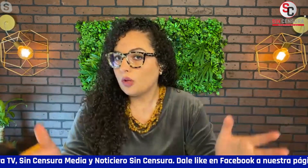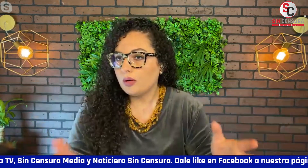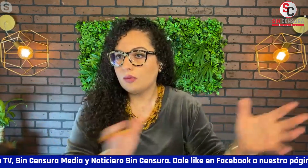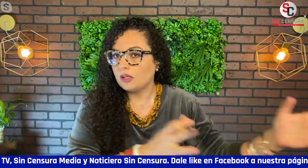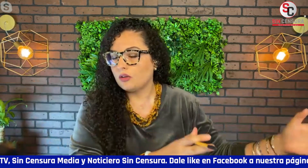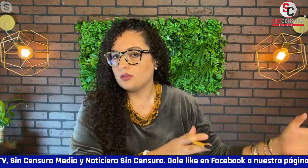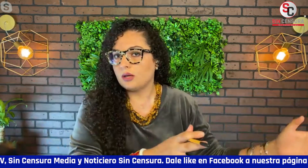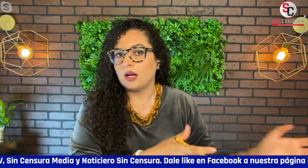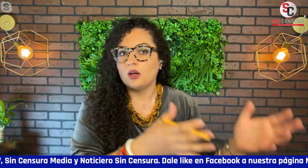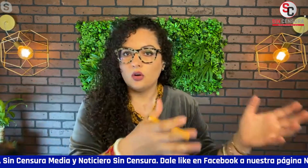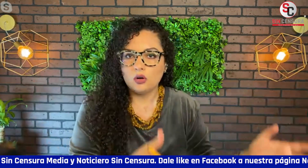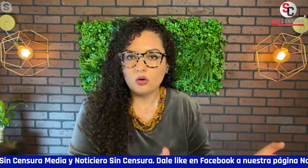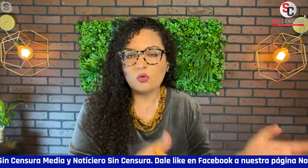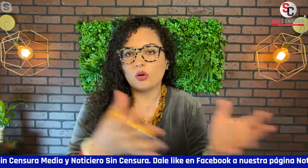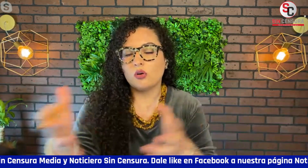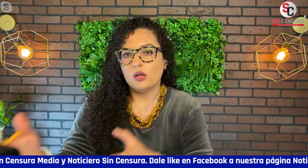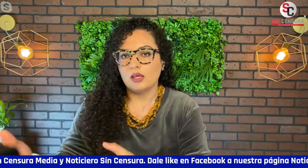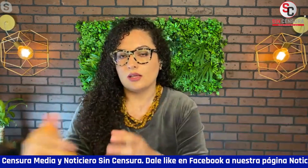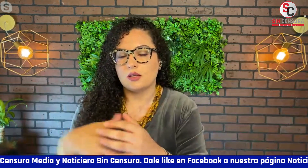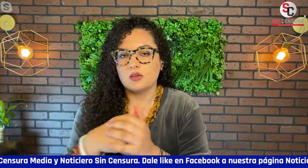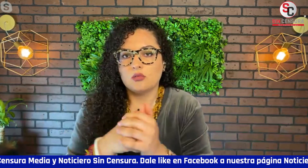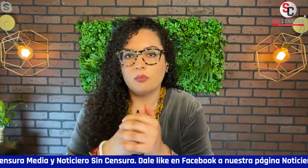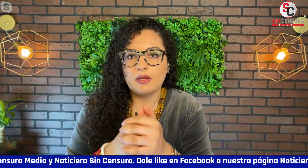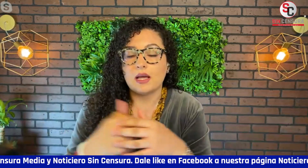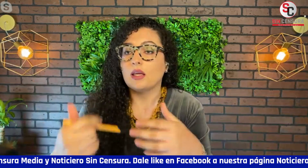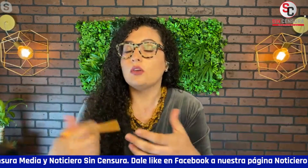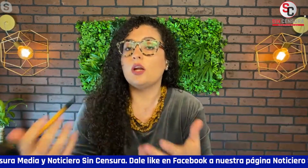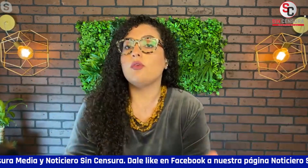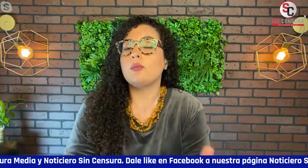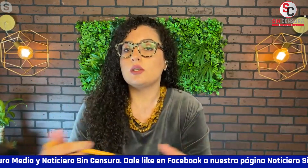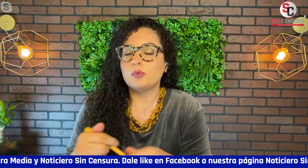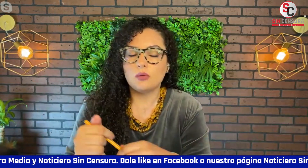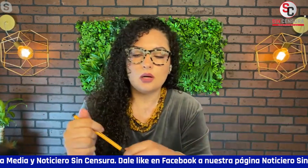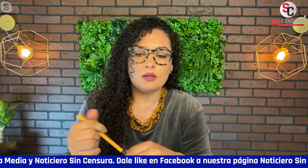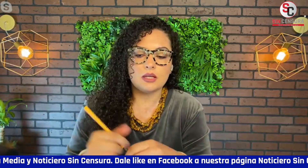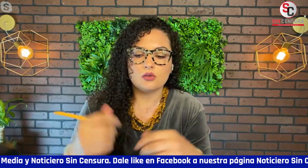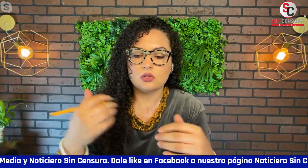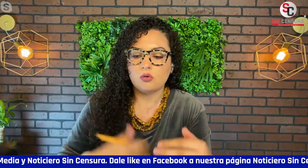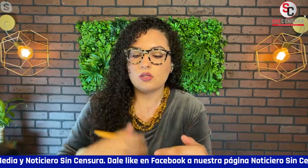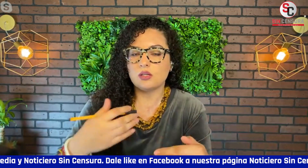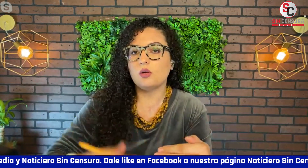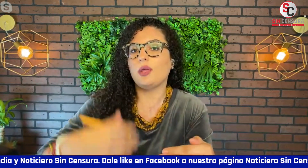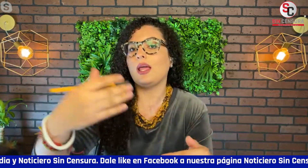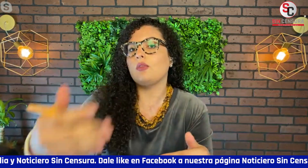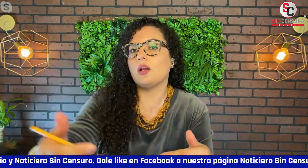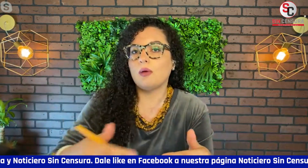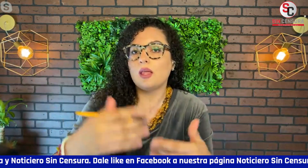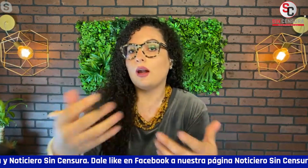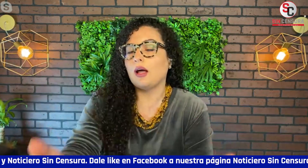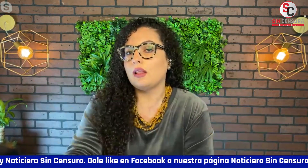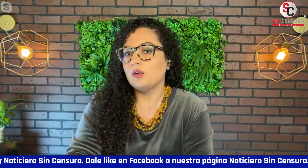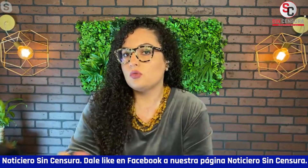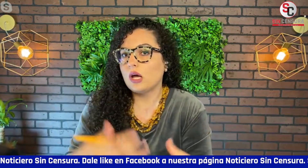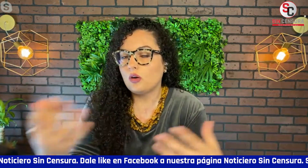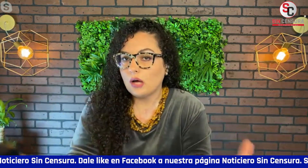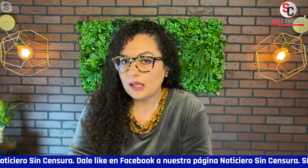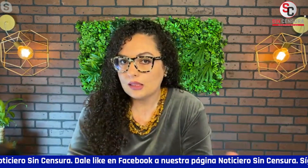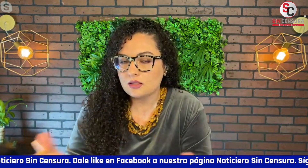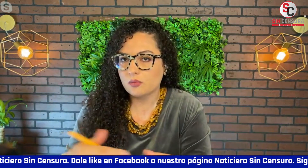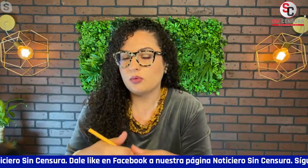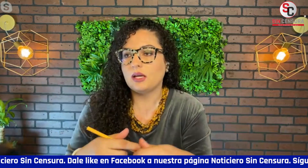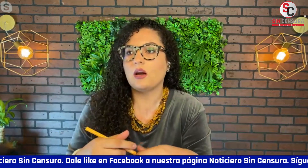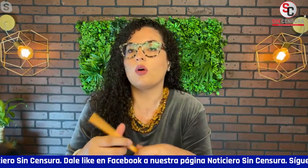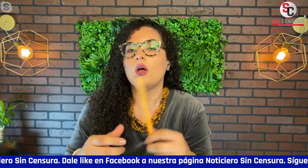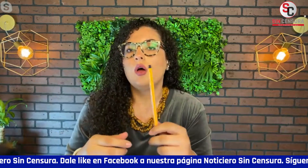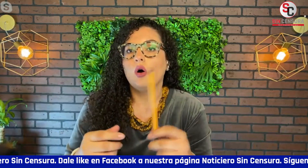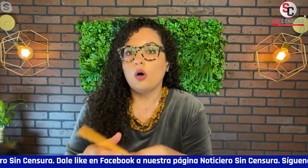se pudo haber evitado de esa manera. No ocurrió y así es como pasa. ¿Qué otra forma se pudo haber evitado si Julio Astillero hubiera ido a la mañanera a denunciarlo antes